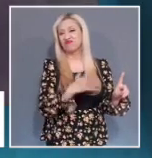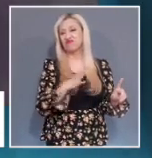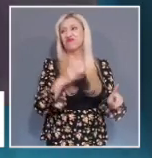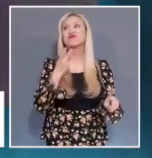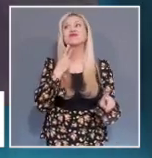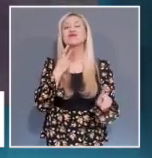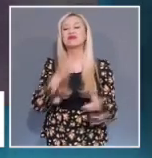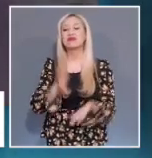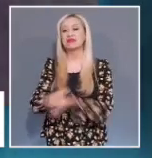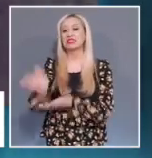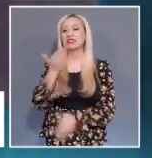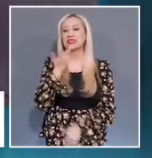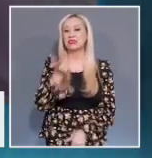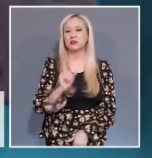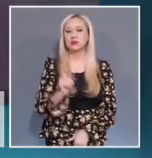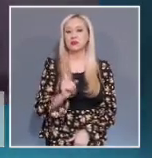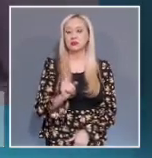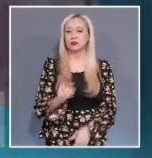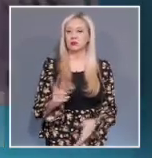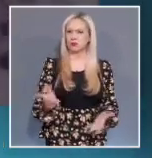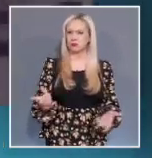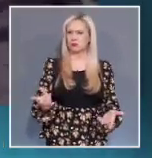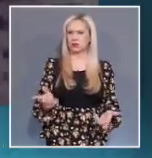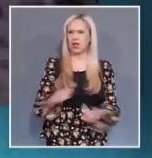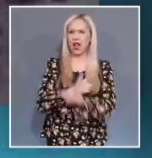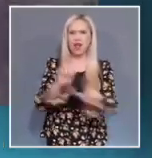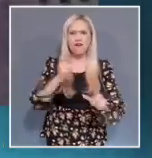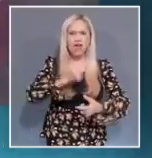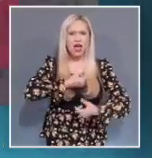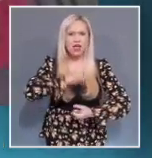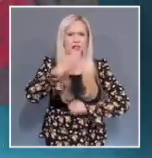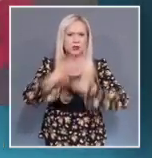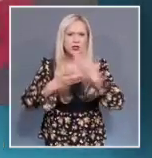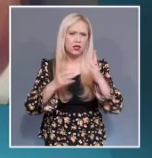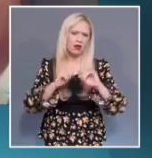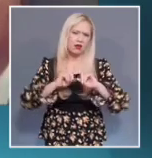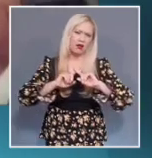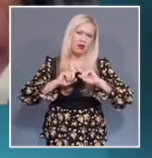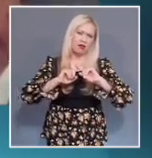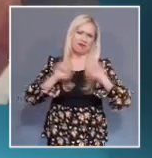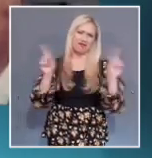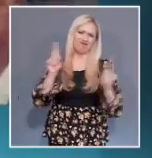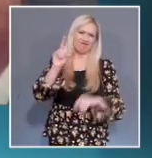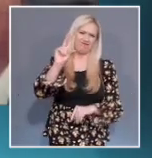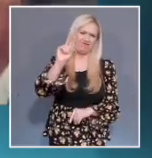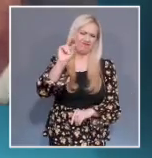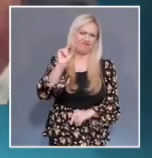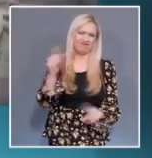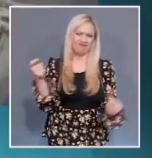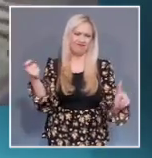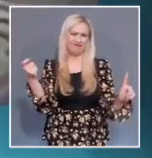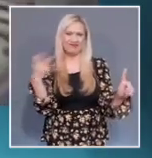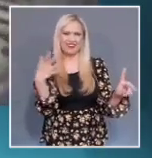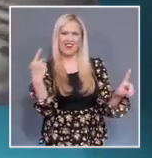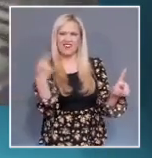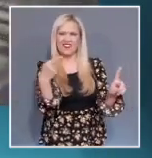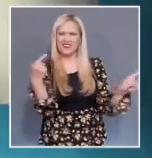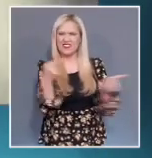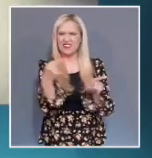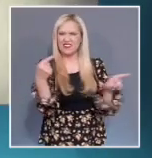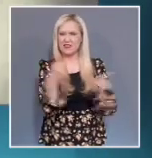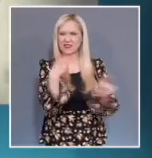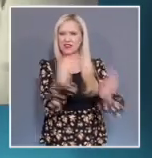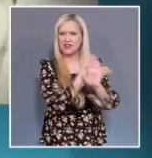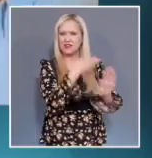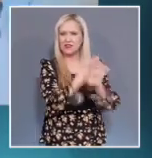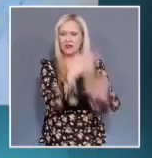protegidas por la libertad de expresión porque se trata de lenguaje estereotipado, en detrimento de la dignidad y los derechos